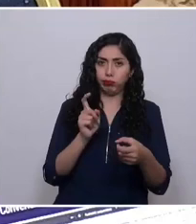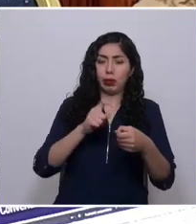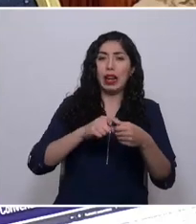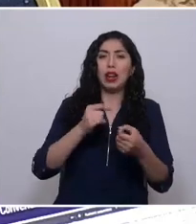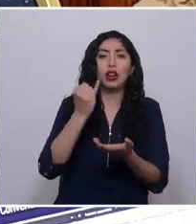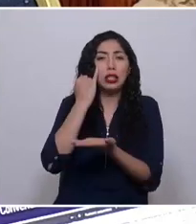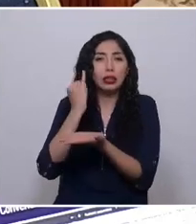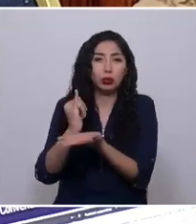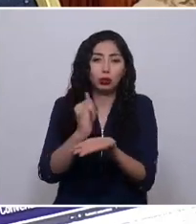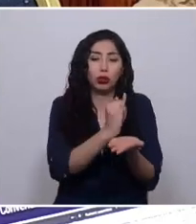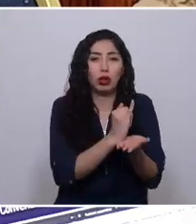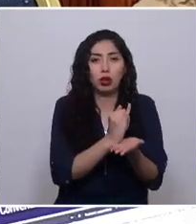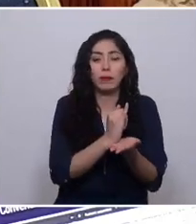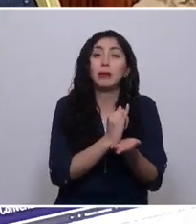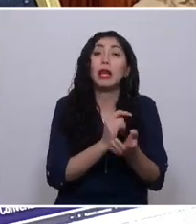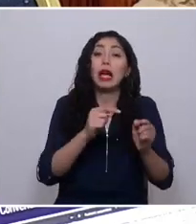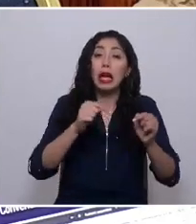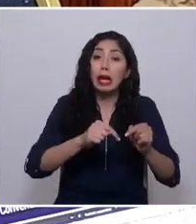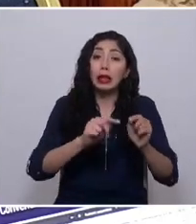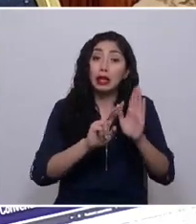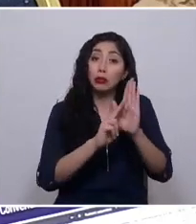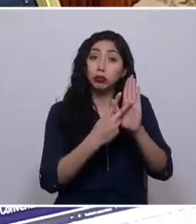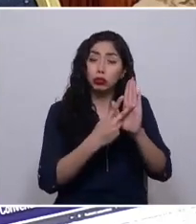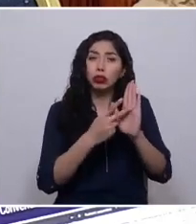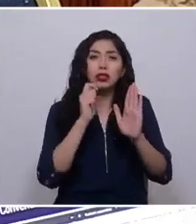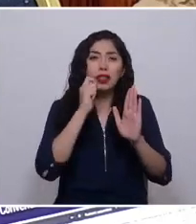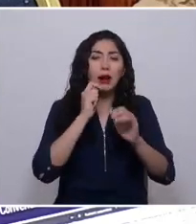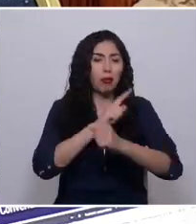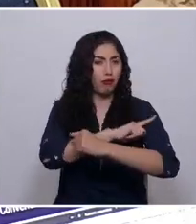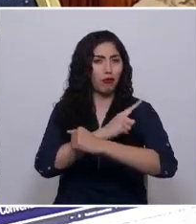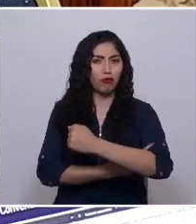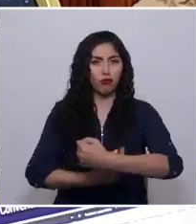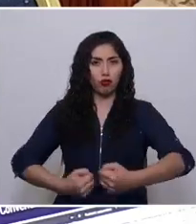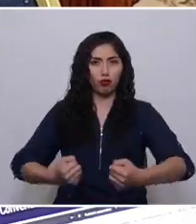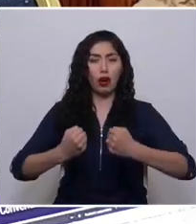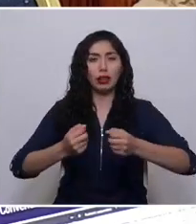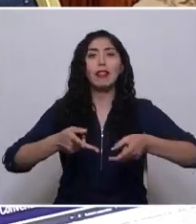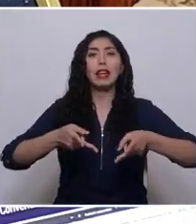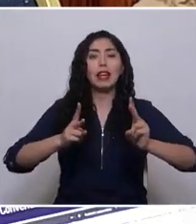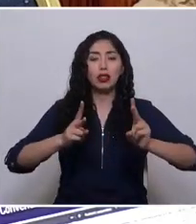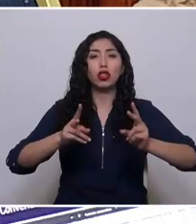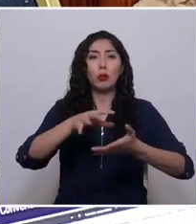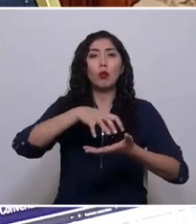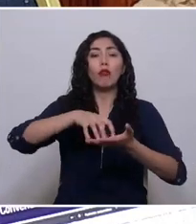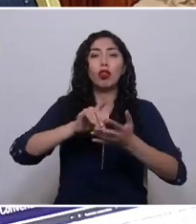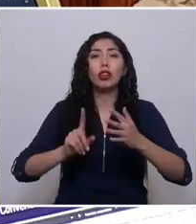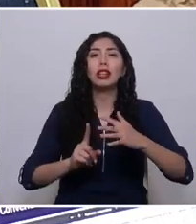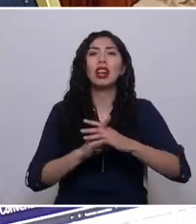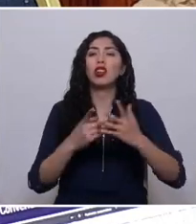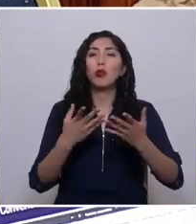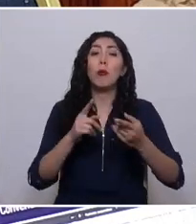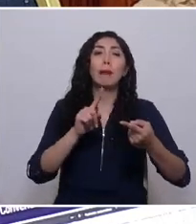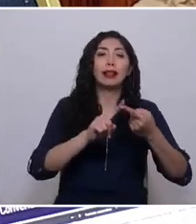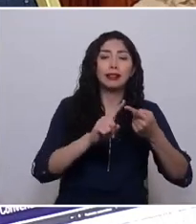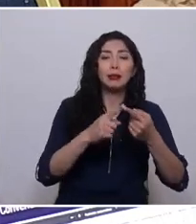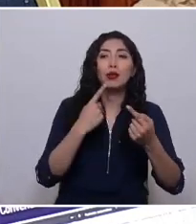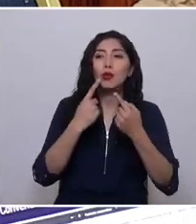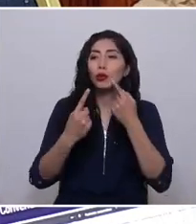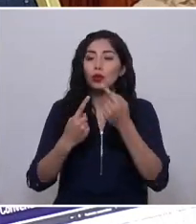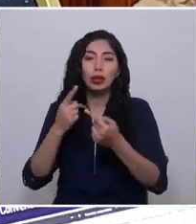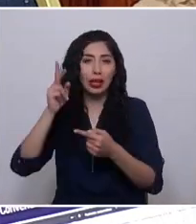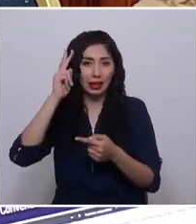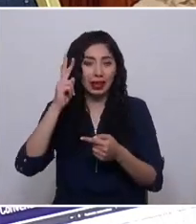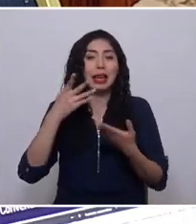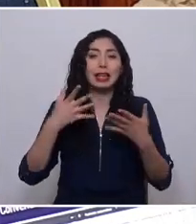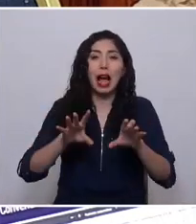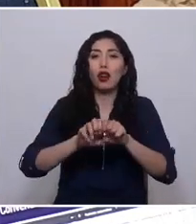Esta indicación busca fortalecer los derechos de los pueblos originarios en el procedimiento de participación y consulta indígena que hemos acordado.